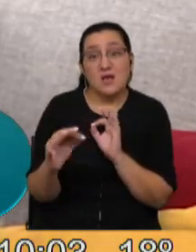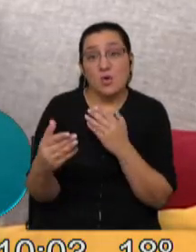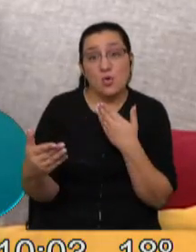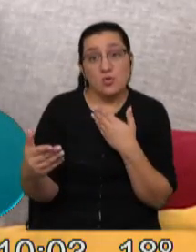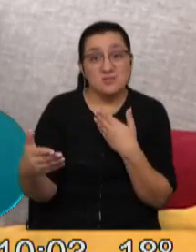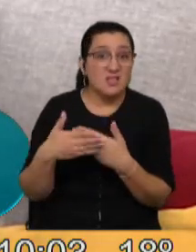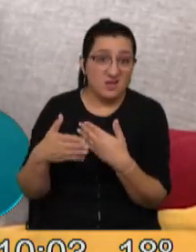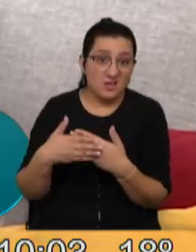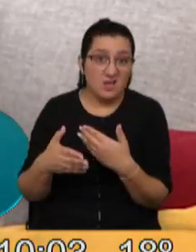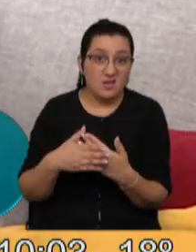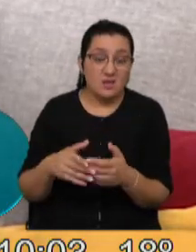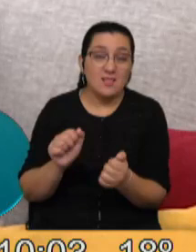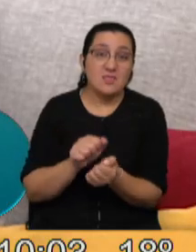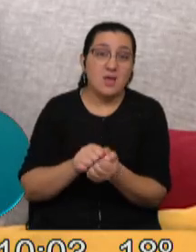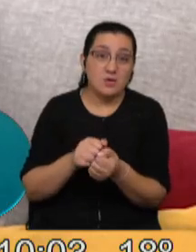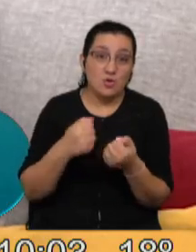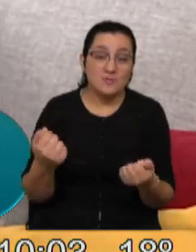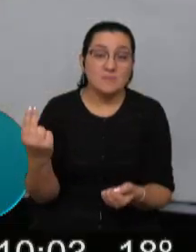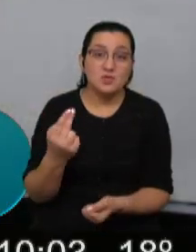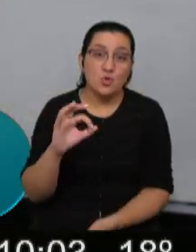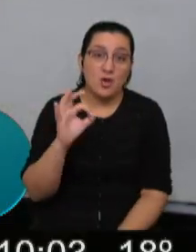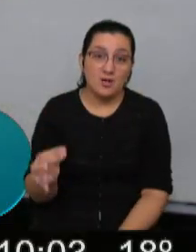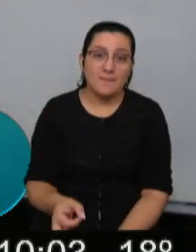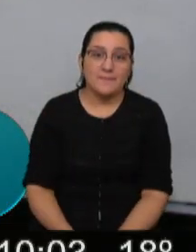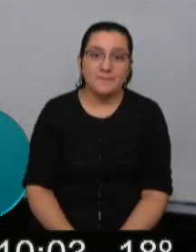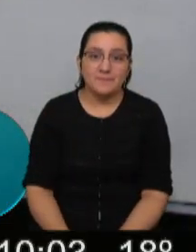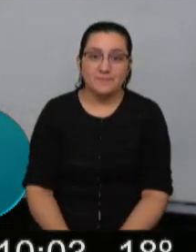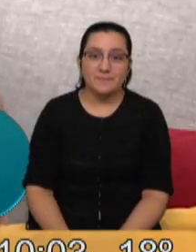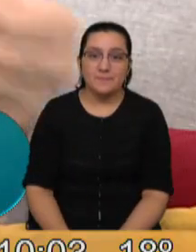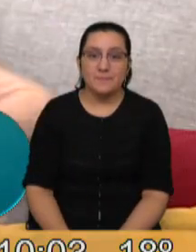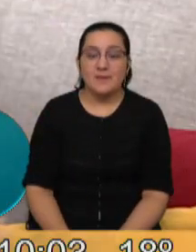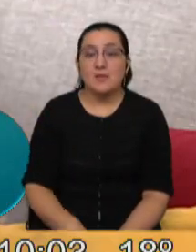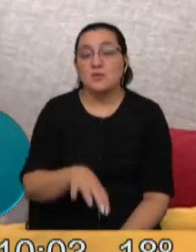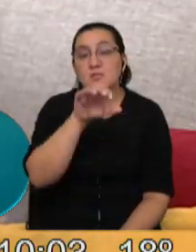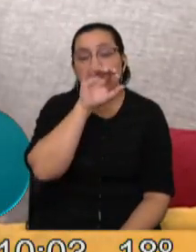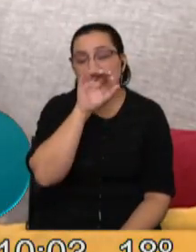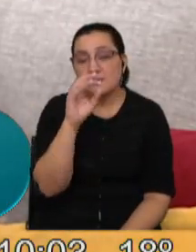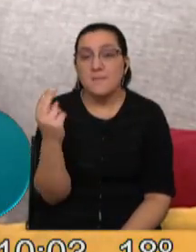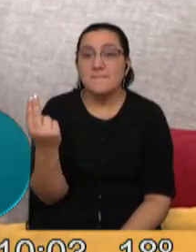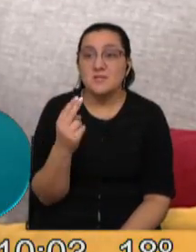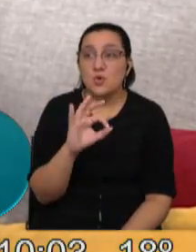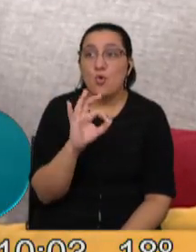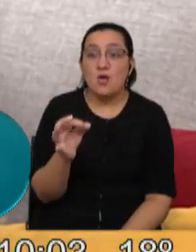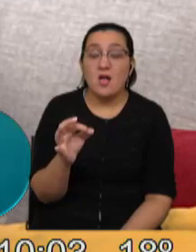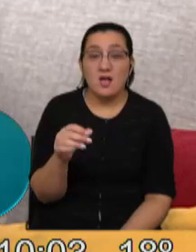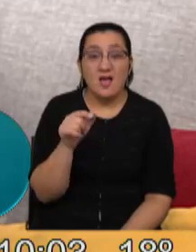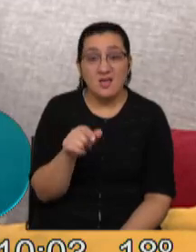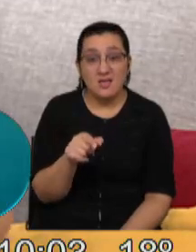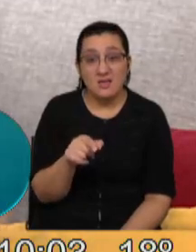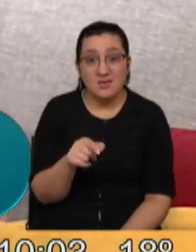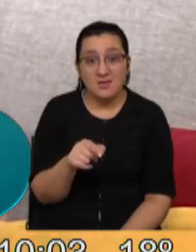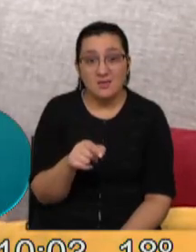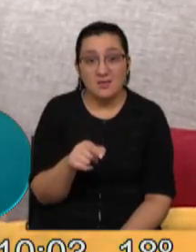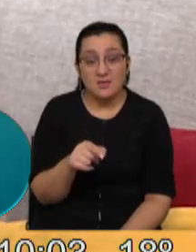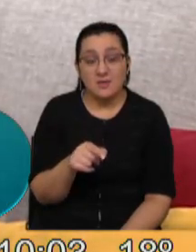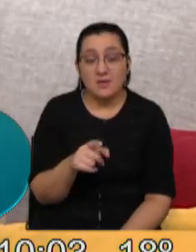tan cortas como para él. Está bien. Entonces, si el perro orina y defeca en estos lugares, y